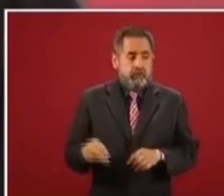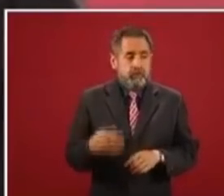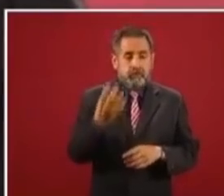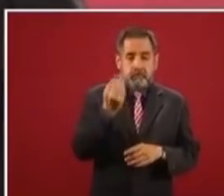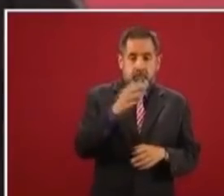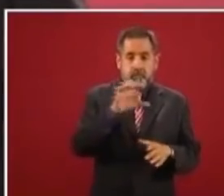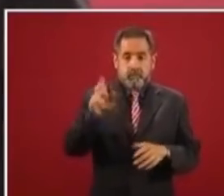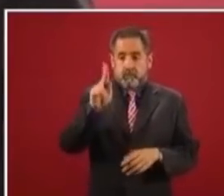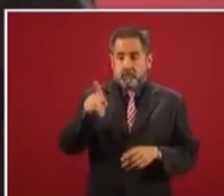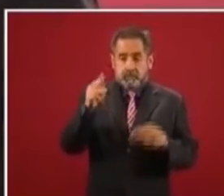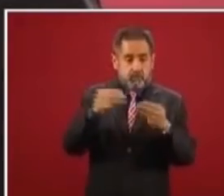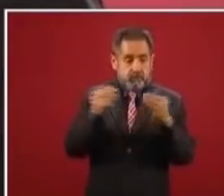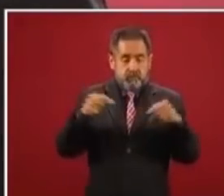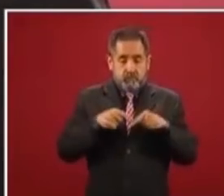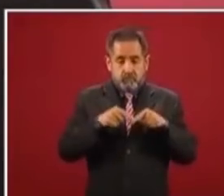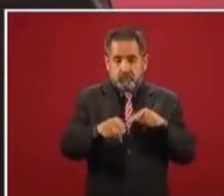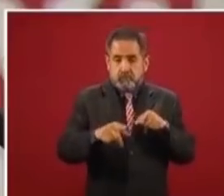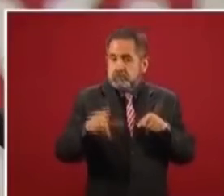900 kilómetros.